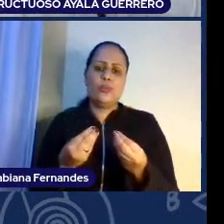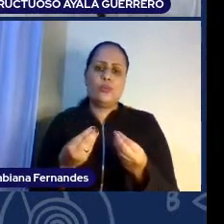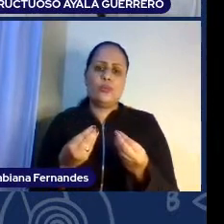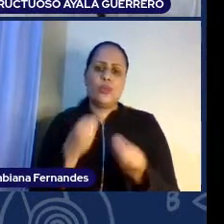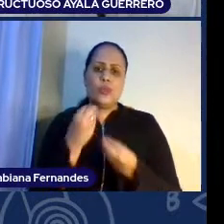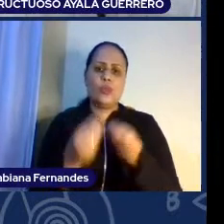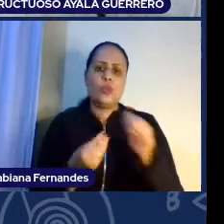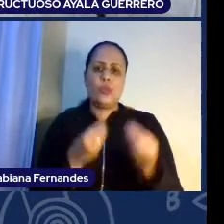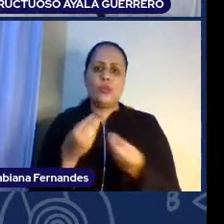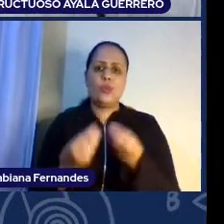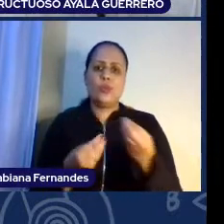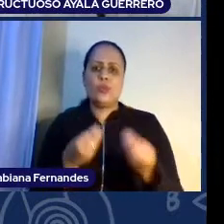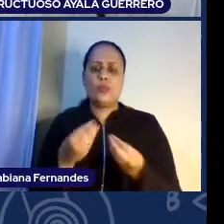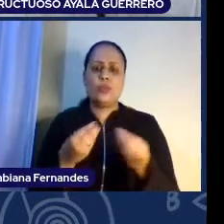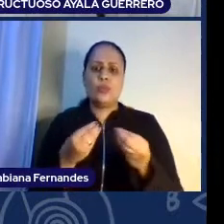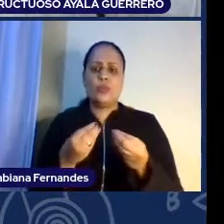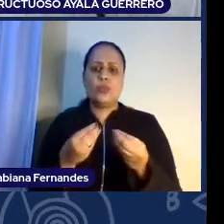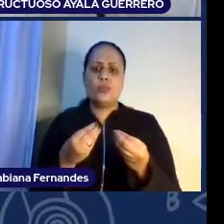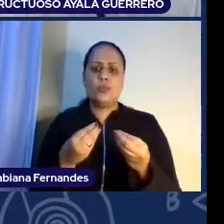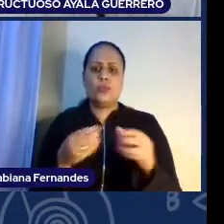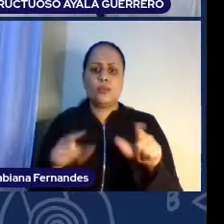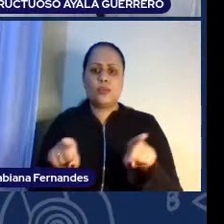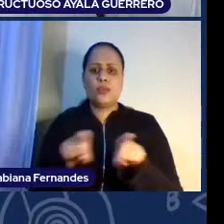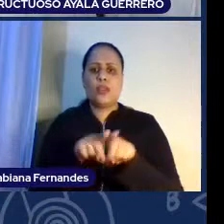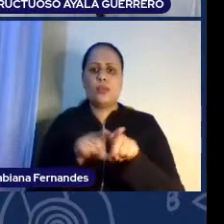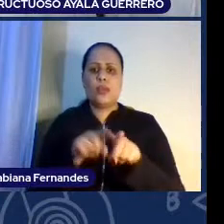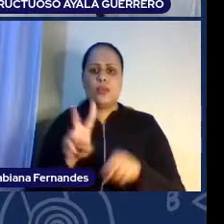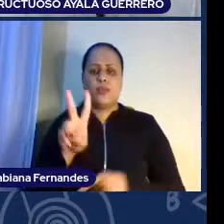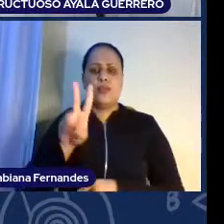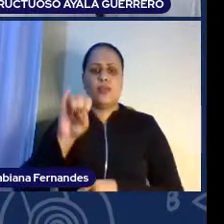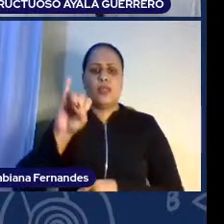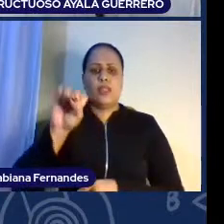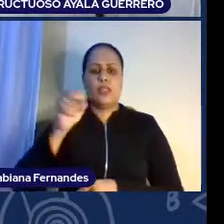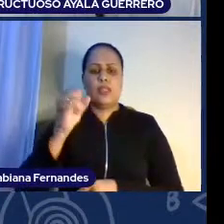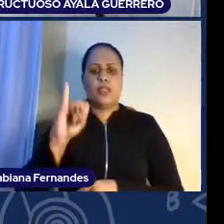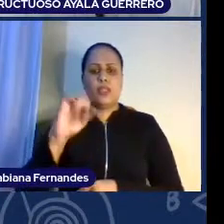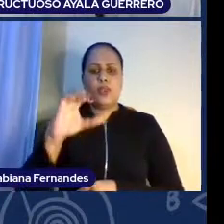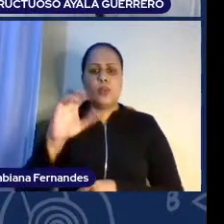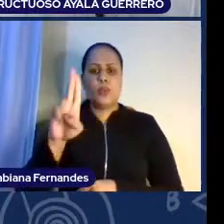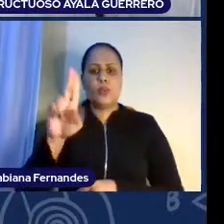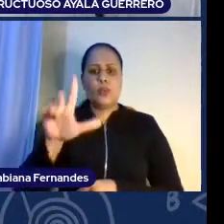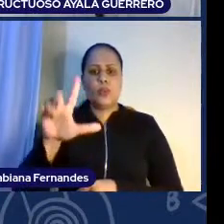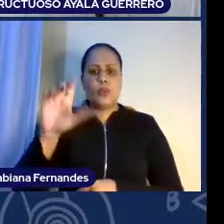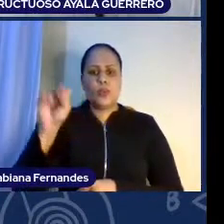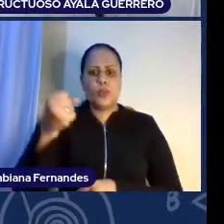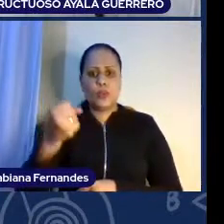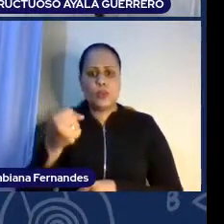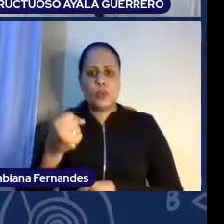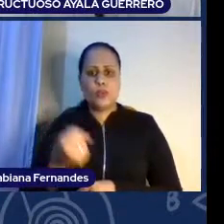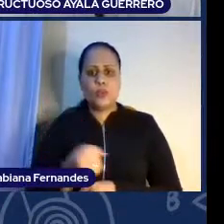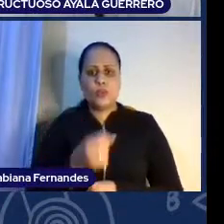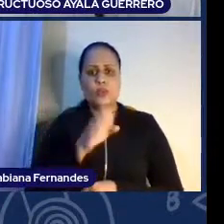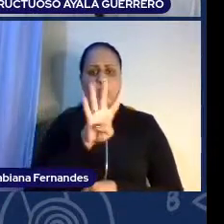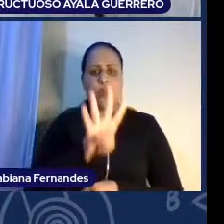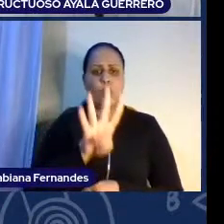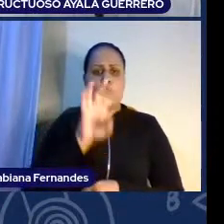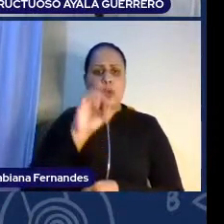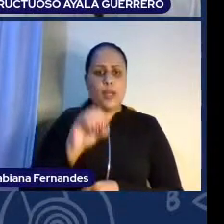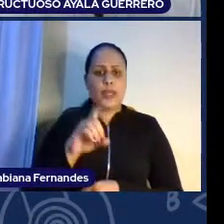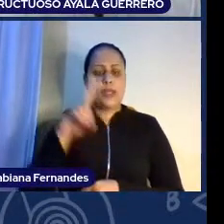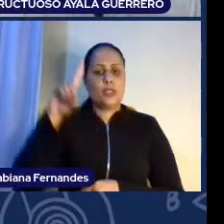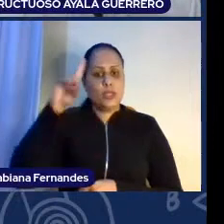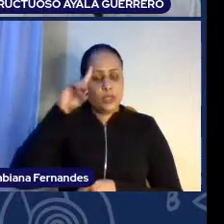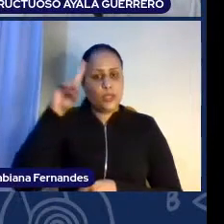cómo se van desarrollando las vesículas en el transcurso de los días de la etapa de la